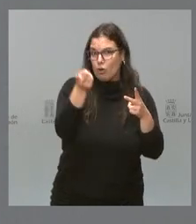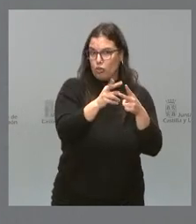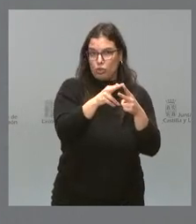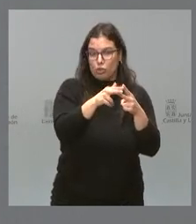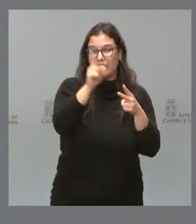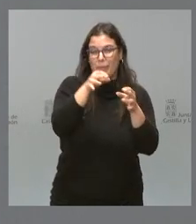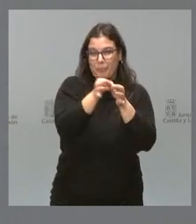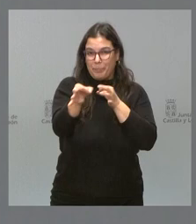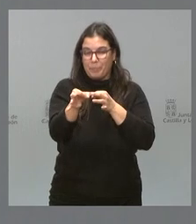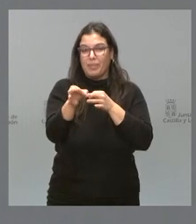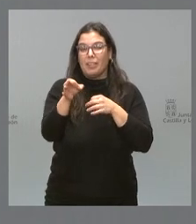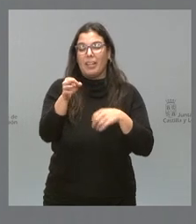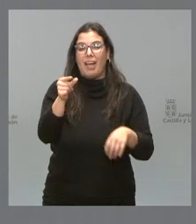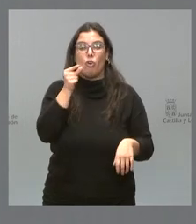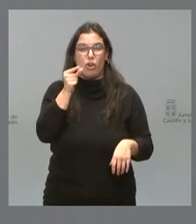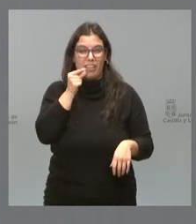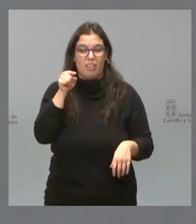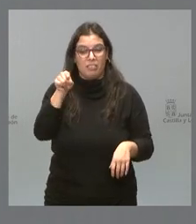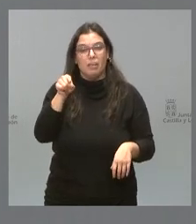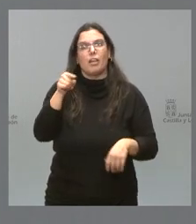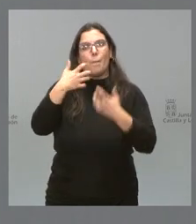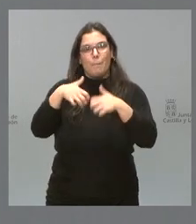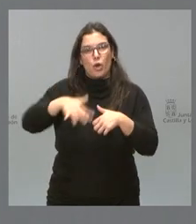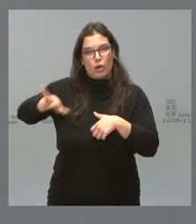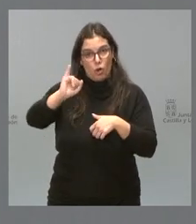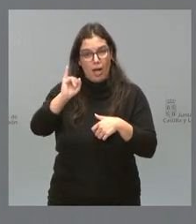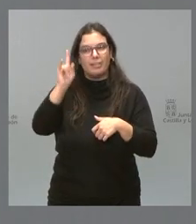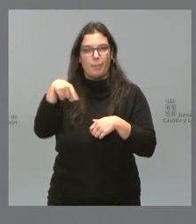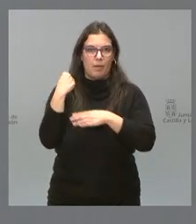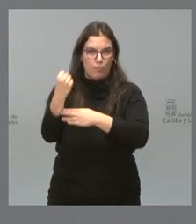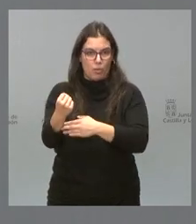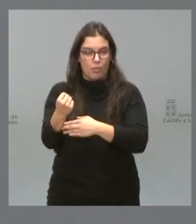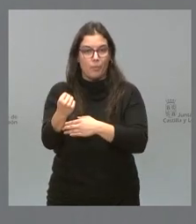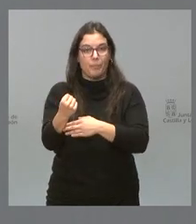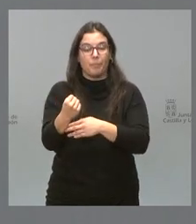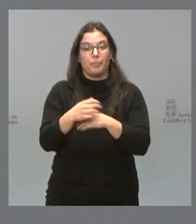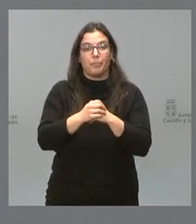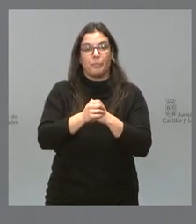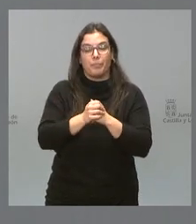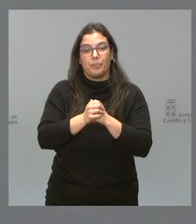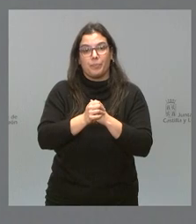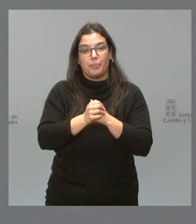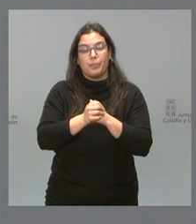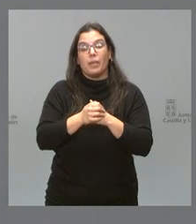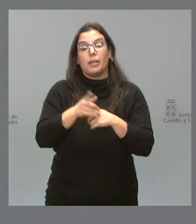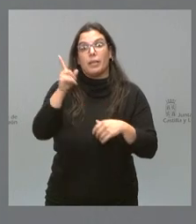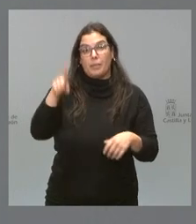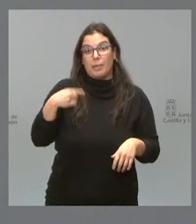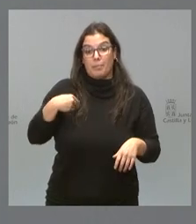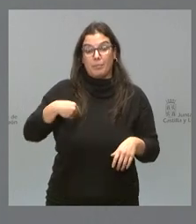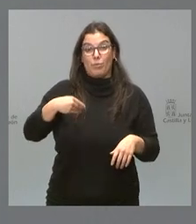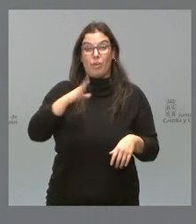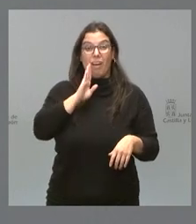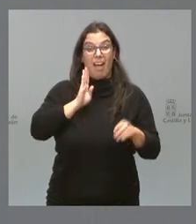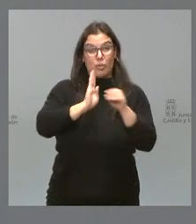próximo que es el de la colilla que tiene un polígono empresarial que va a ser apoyado y como tenemos acá también no hay línea de ayudas y de apoyo a ayuntamientos que han